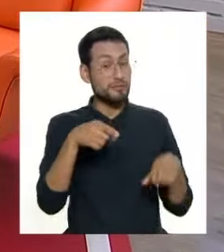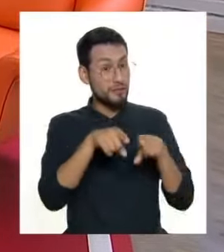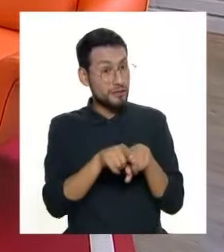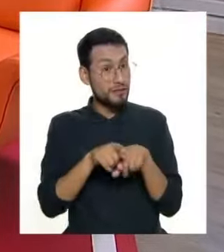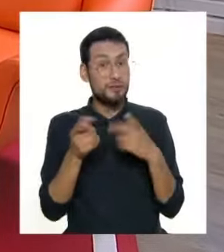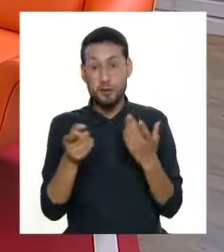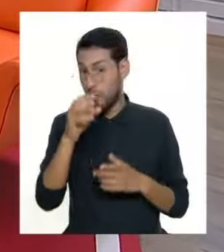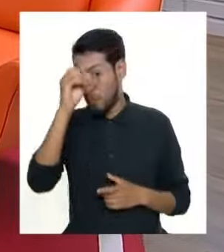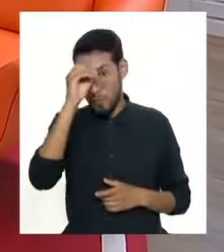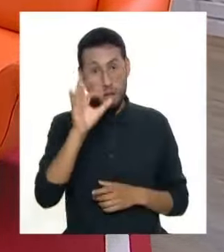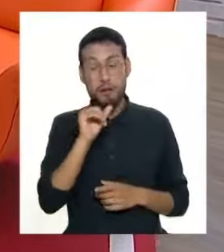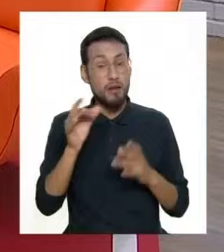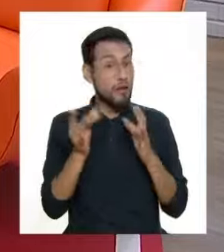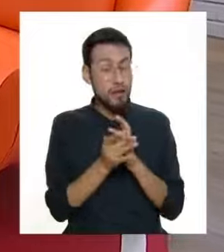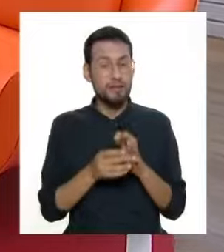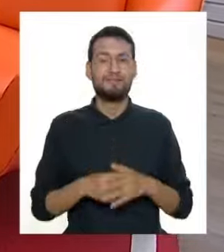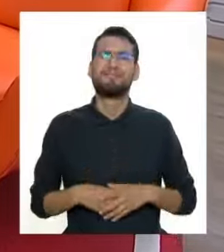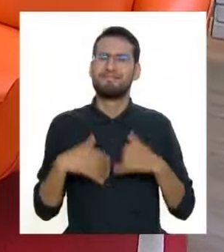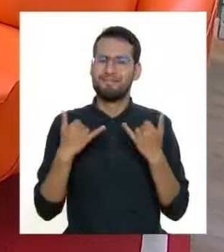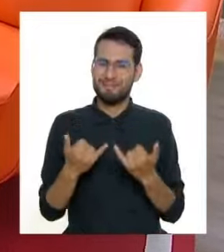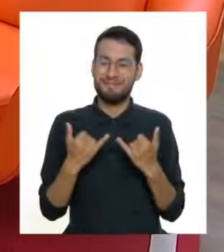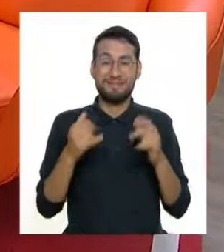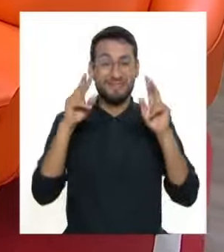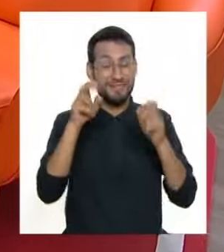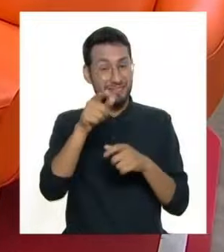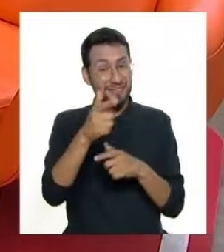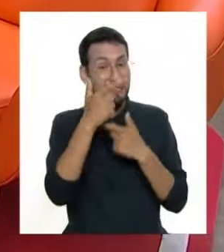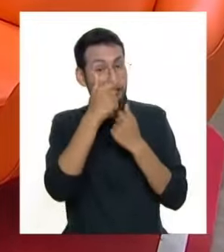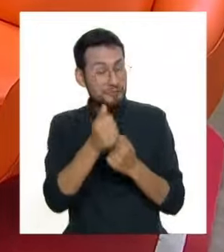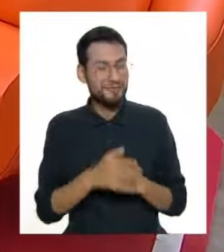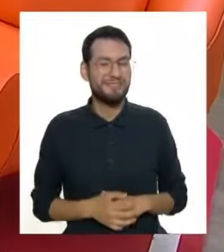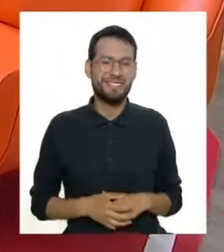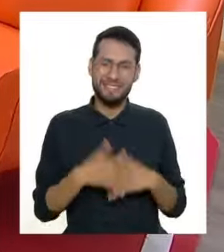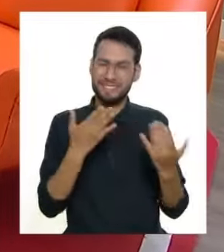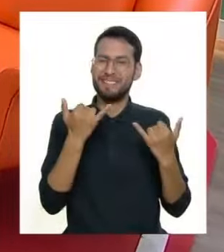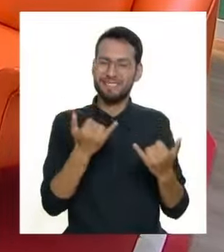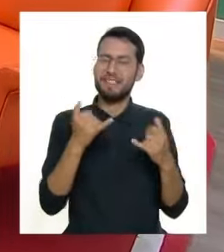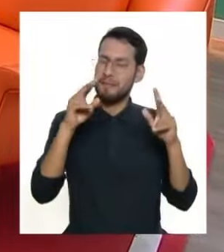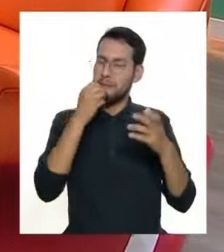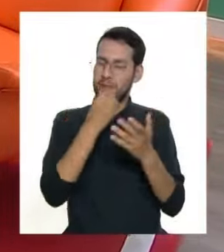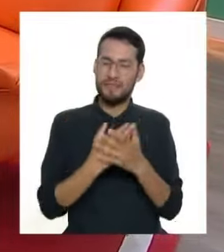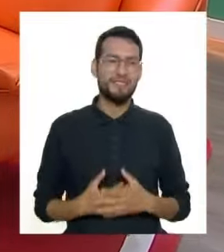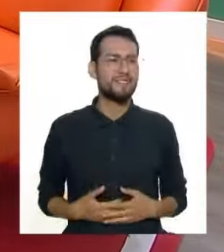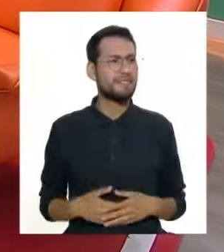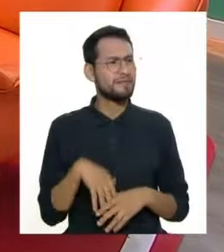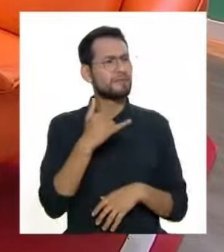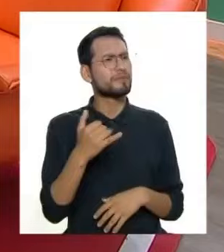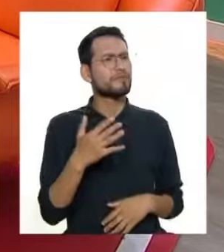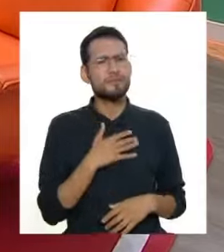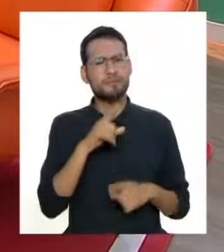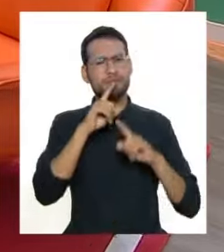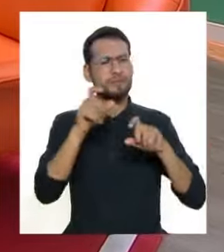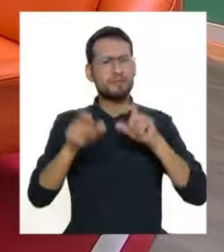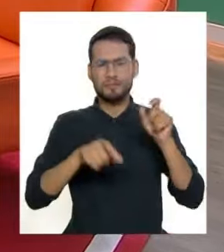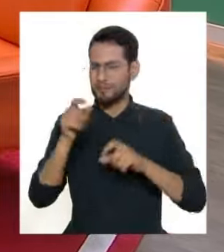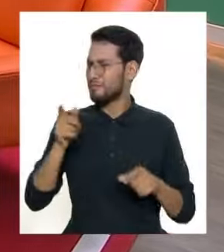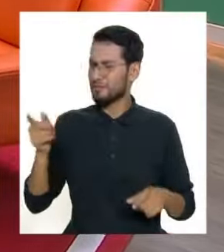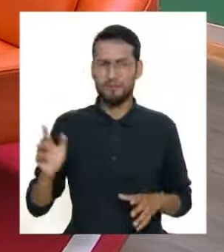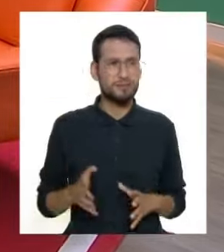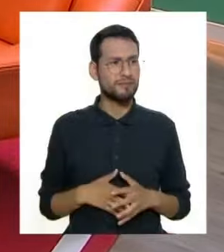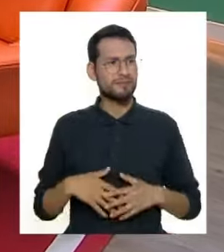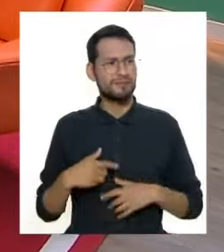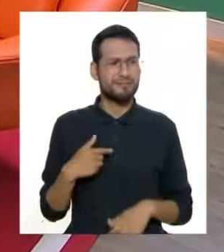y no estás casado, este tema te va a interesar. Está buenísimo este tema. Ahora, yo quiero preguntarle a todo el equipo. Yo así, ¿no?